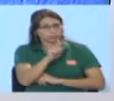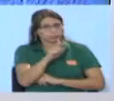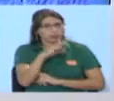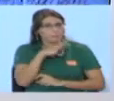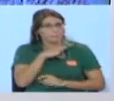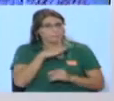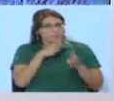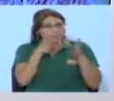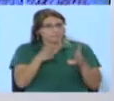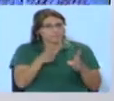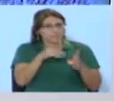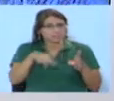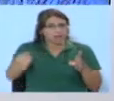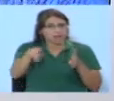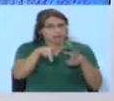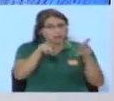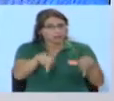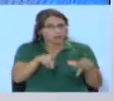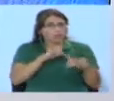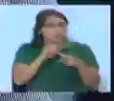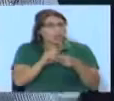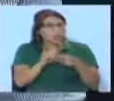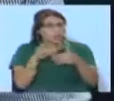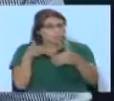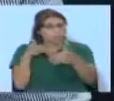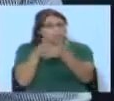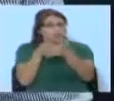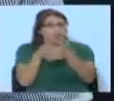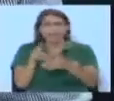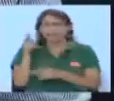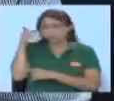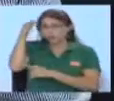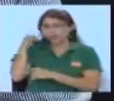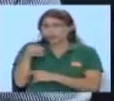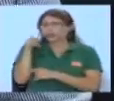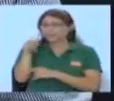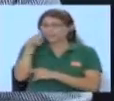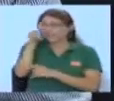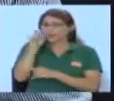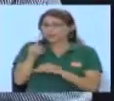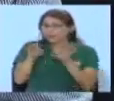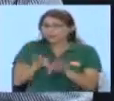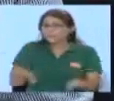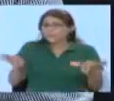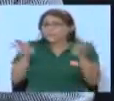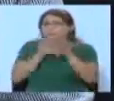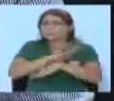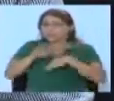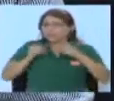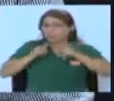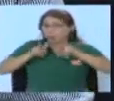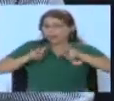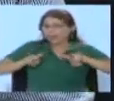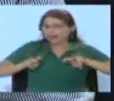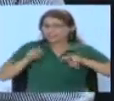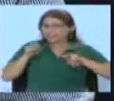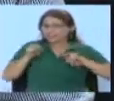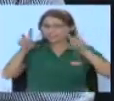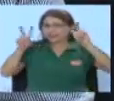los usuarios o por el contrario más bien los perjudica? Yo creo que esa es la pregunta clave de, de todo el análisis que hay que plantearse,